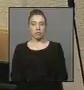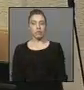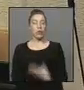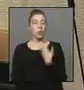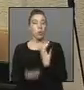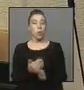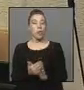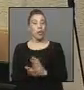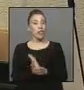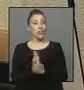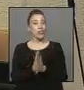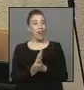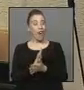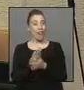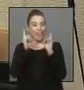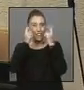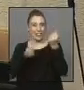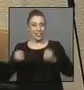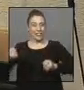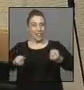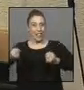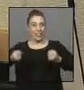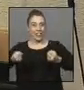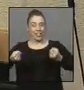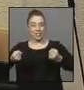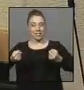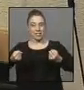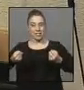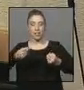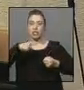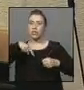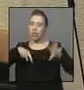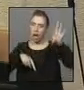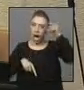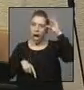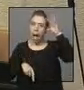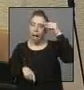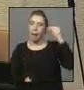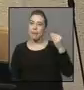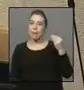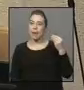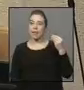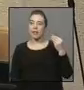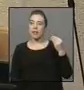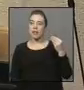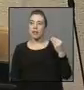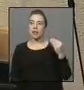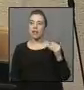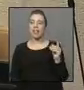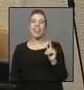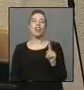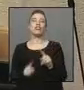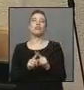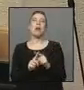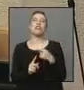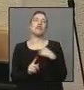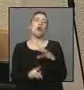que todos los conductores estén conscientes de que no es una opción